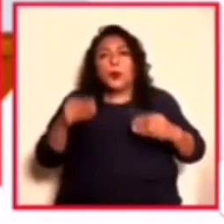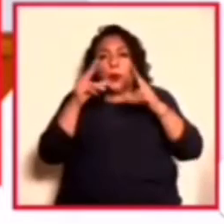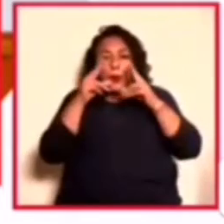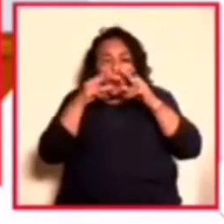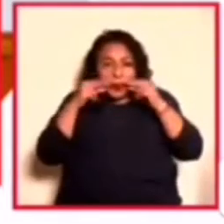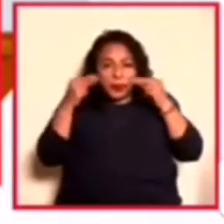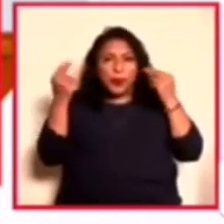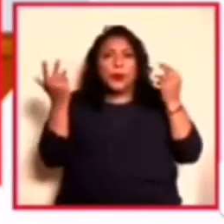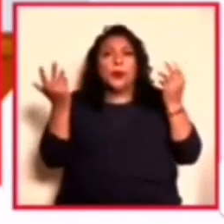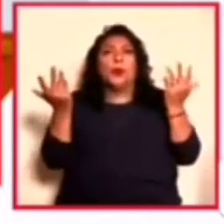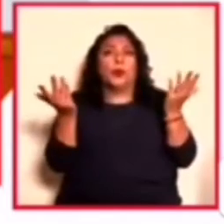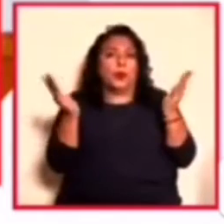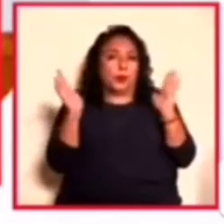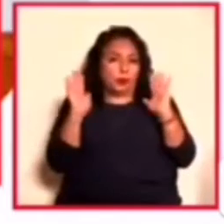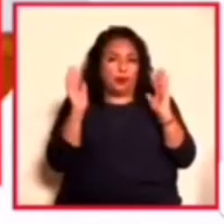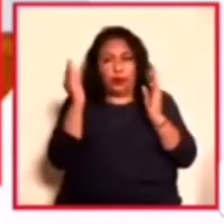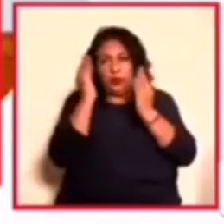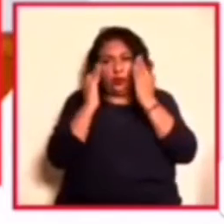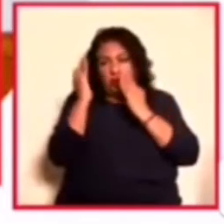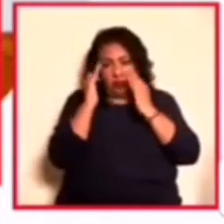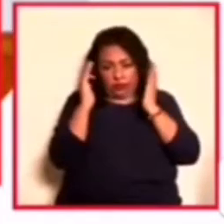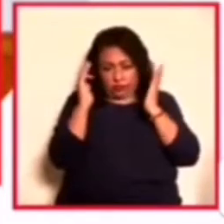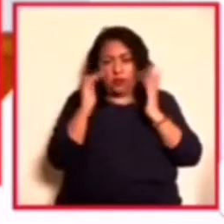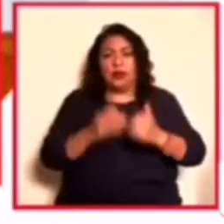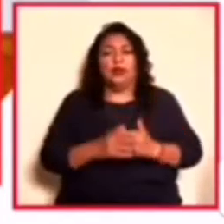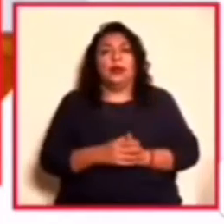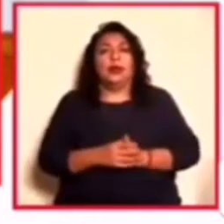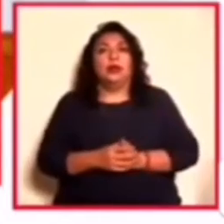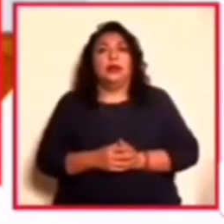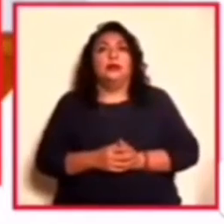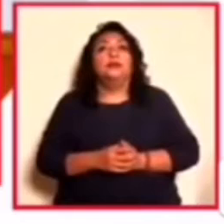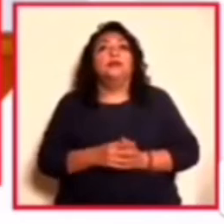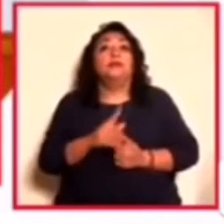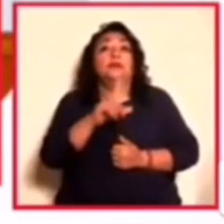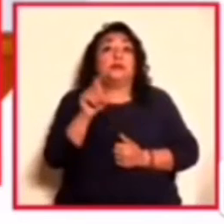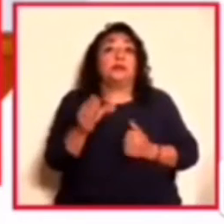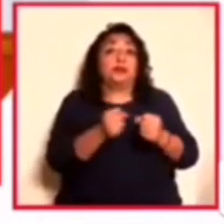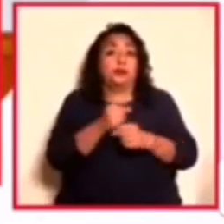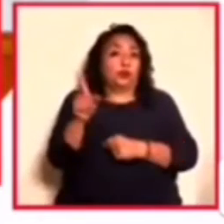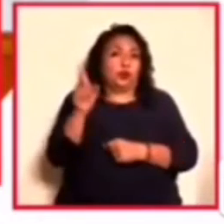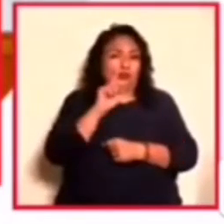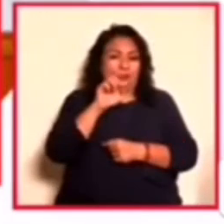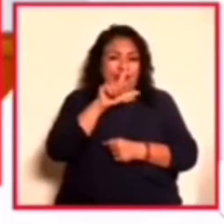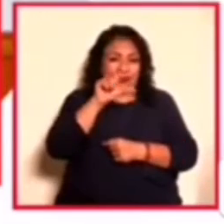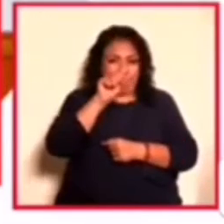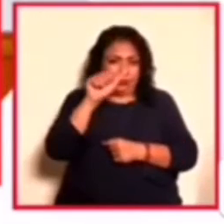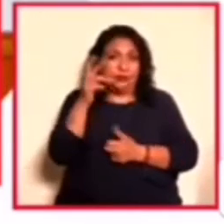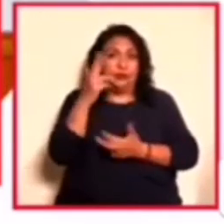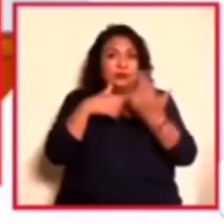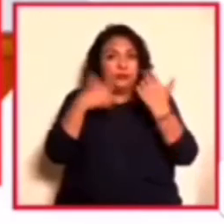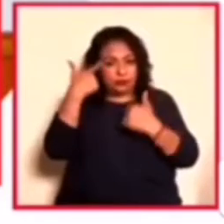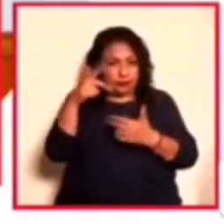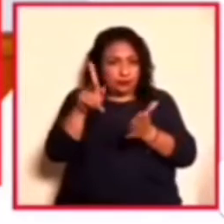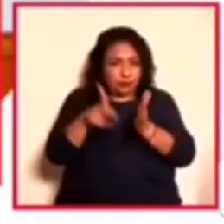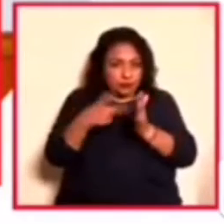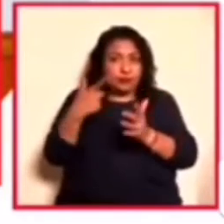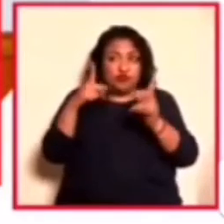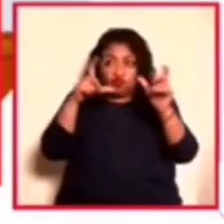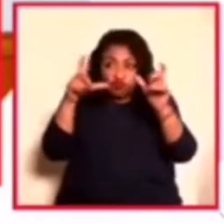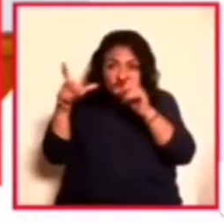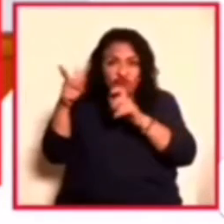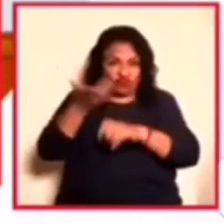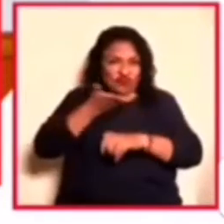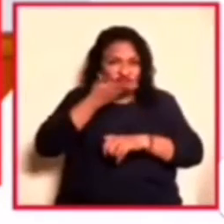y estilos maquillaje con los años se les ha regresado para retratar esa tradición ahora nos